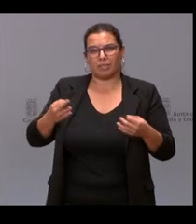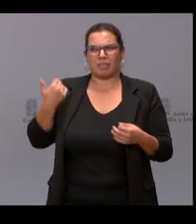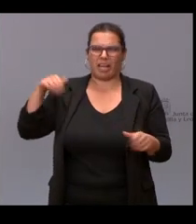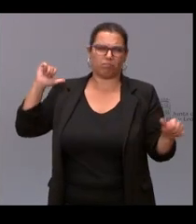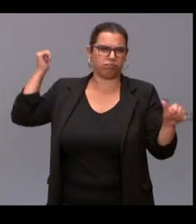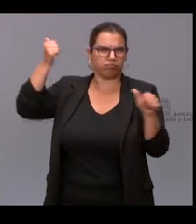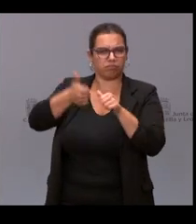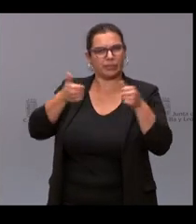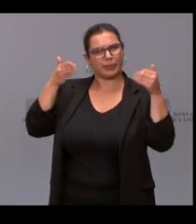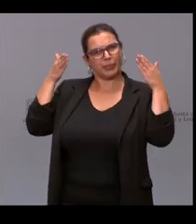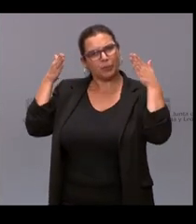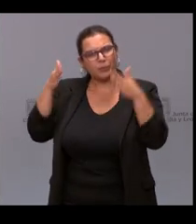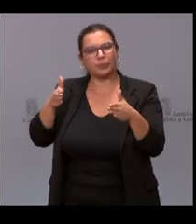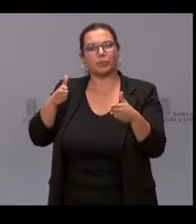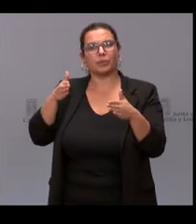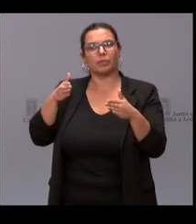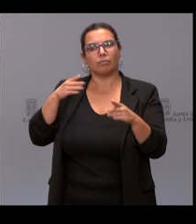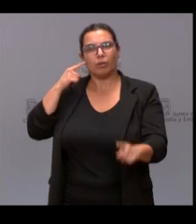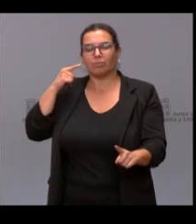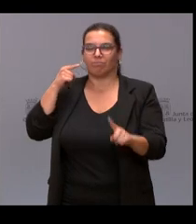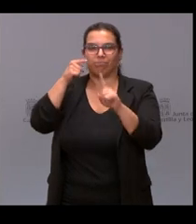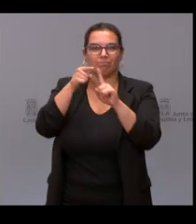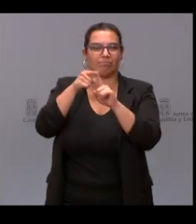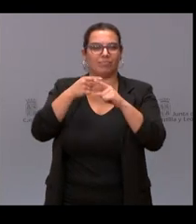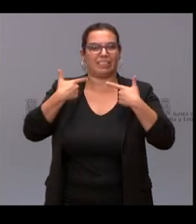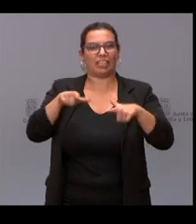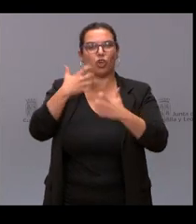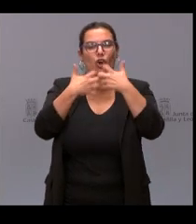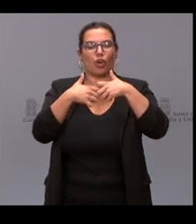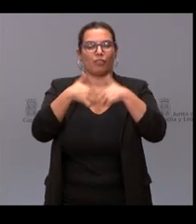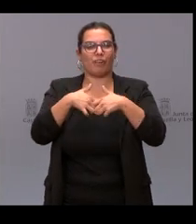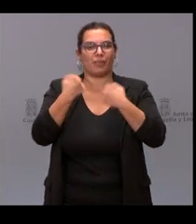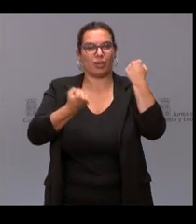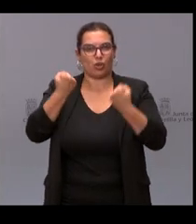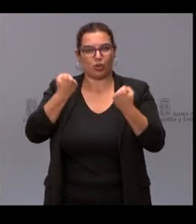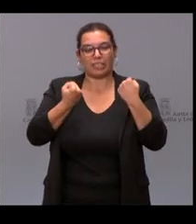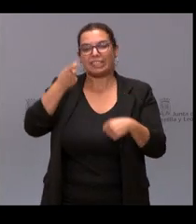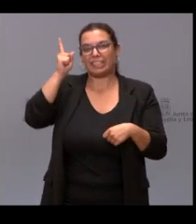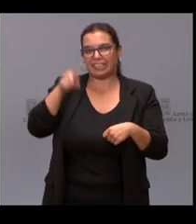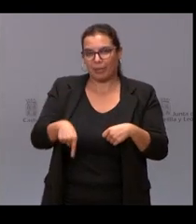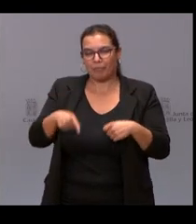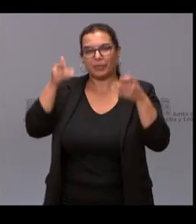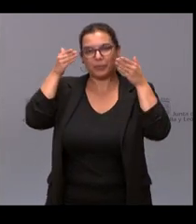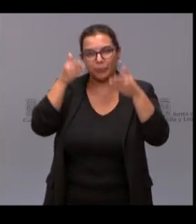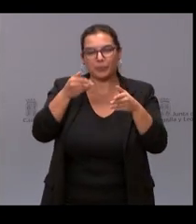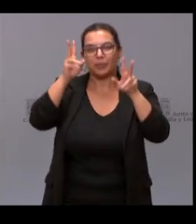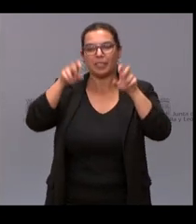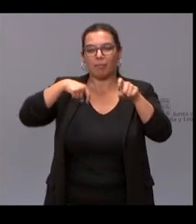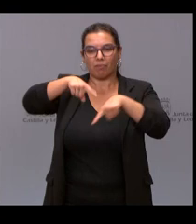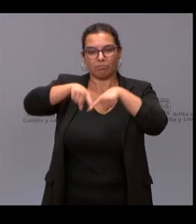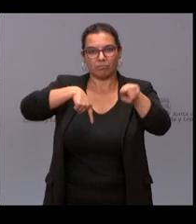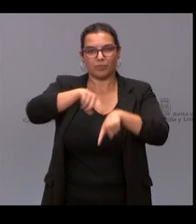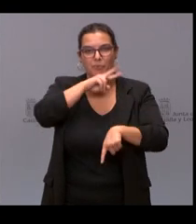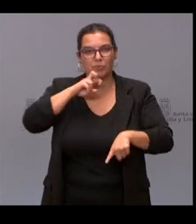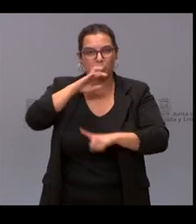décadas por la automoción, tan implicada también con la movilidad sostenible y sobre